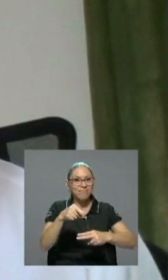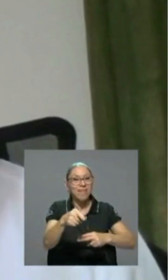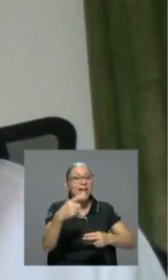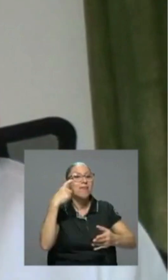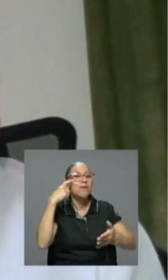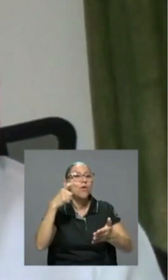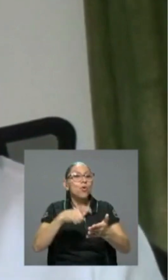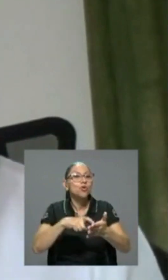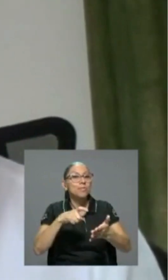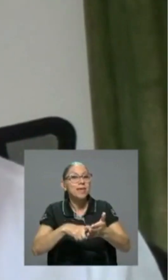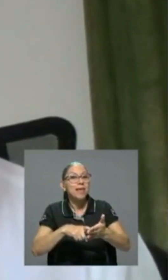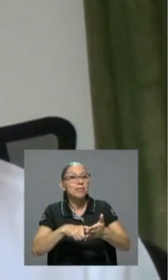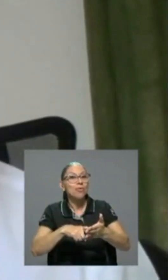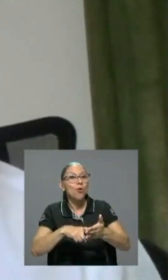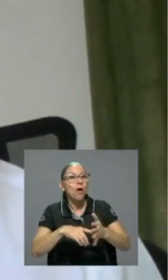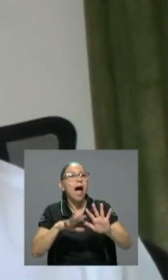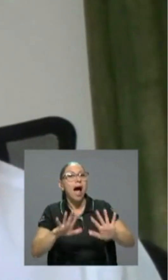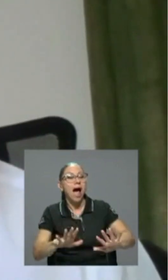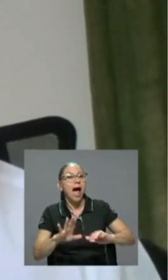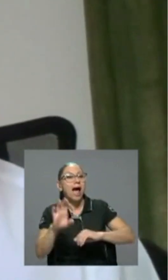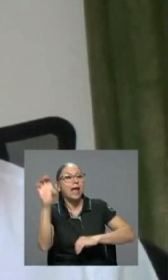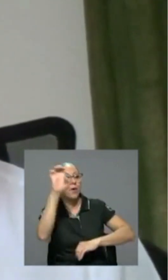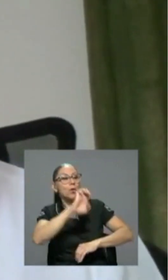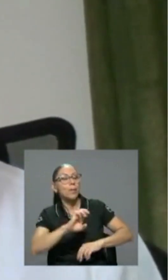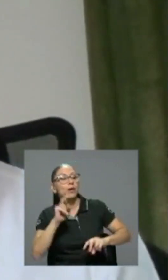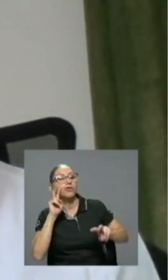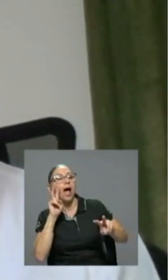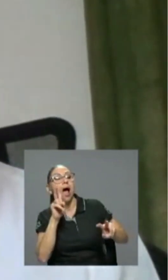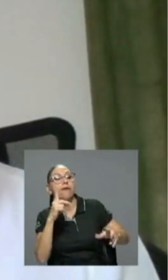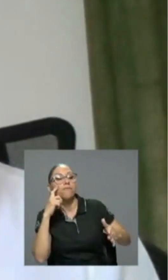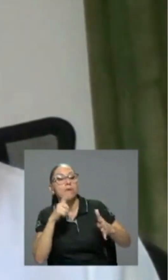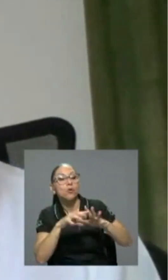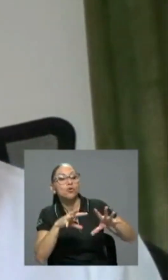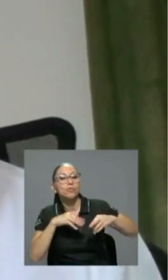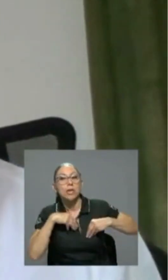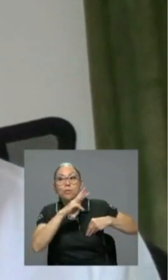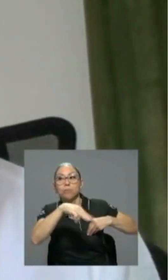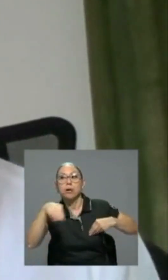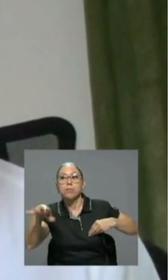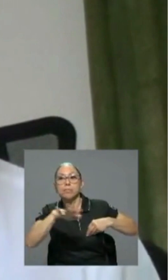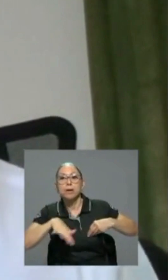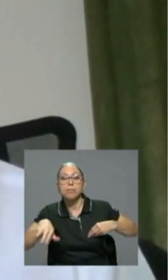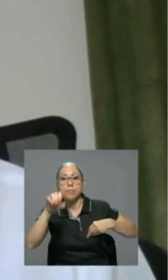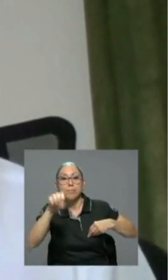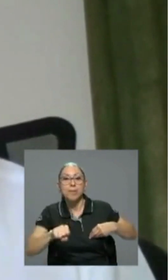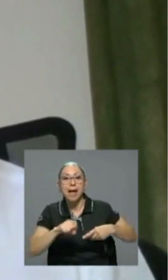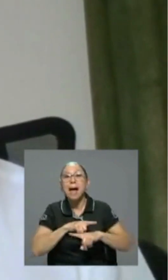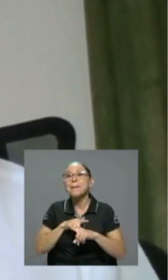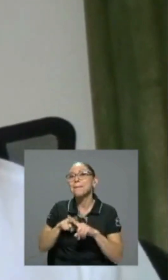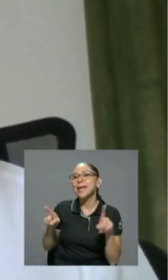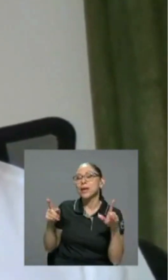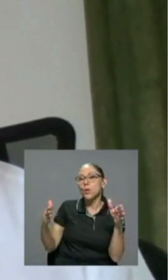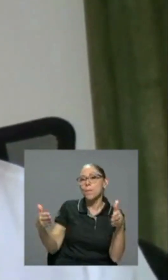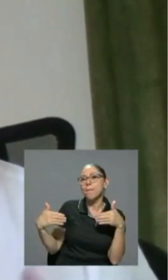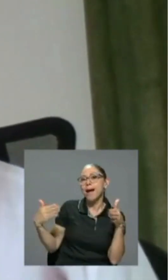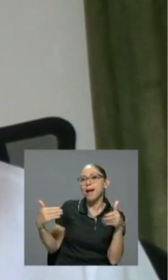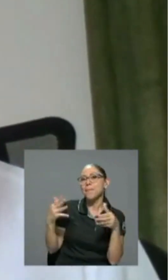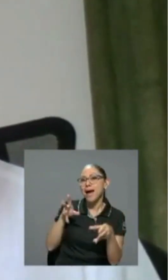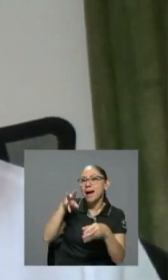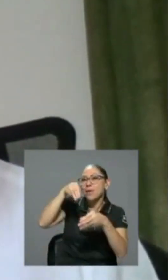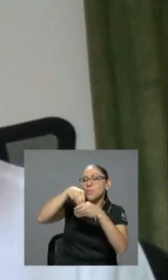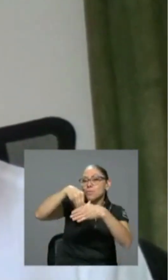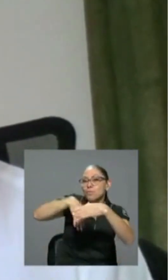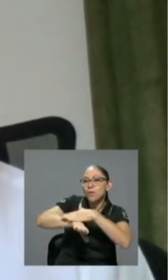los europeos de este gran océano, pero también para el caso panameño ya a nivel interno, cómo se constituye en una fecha de